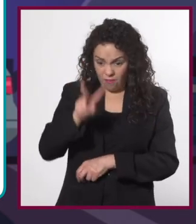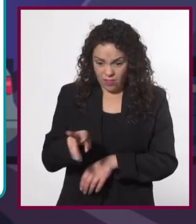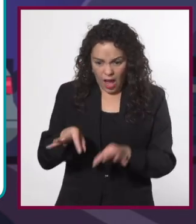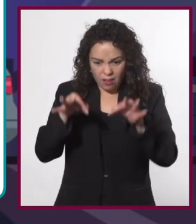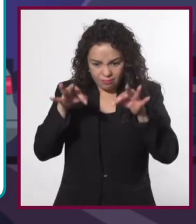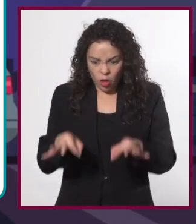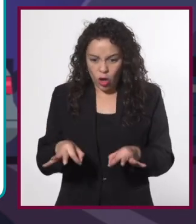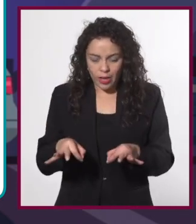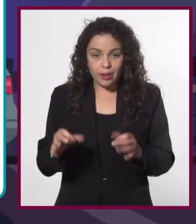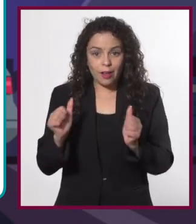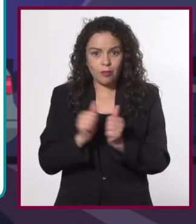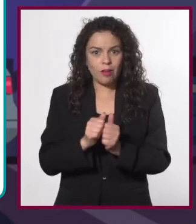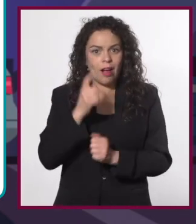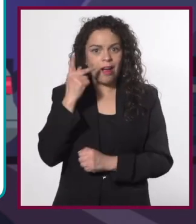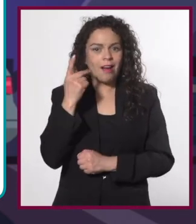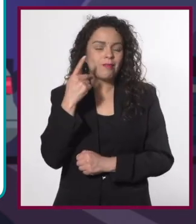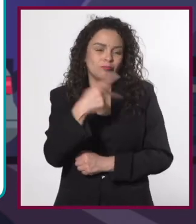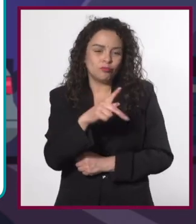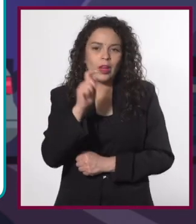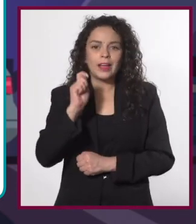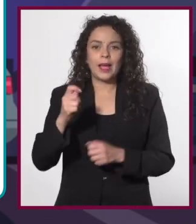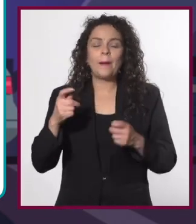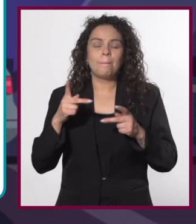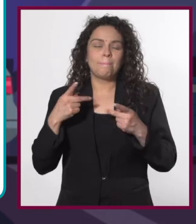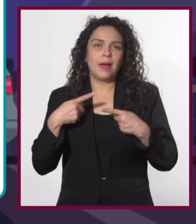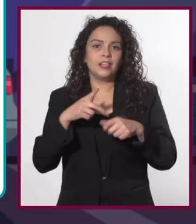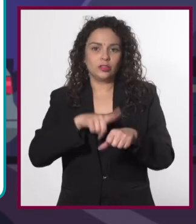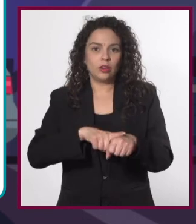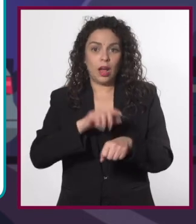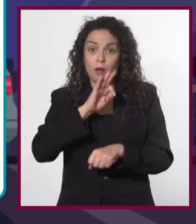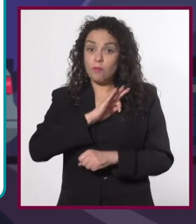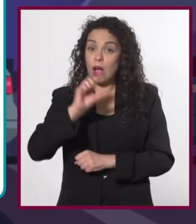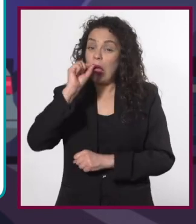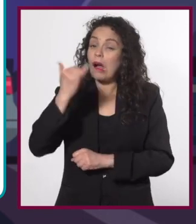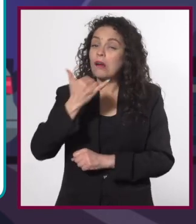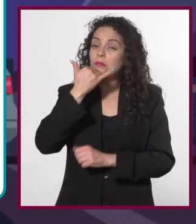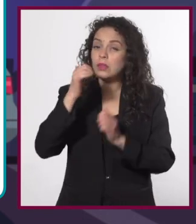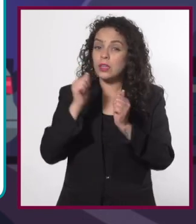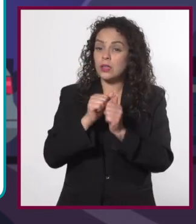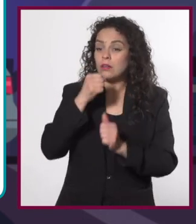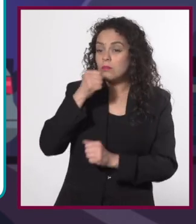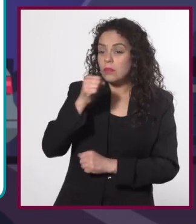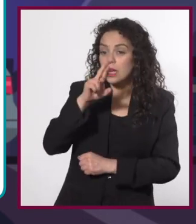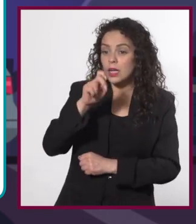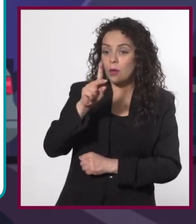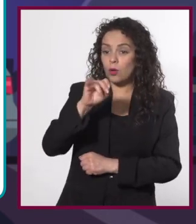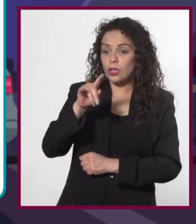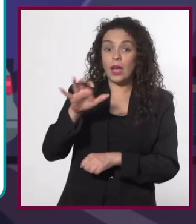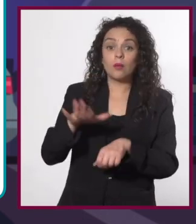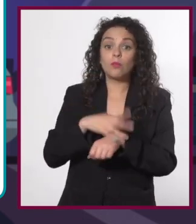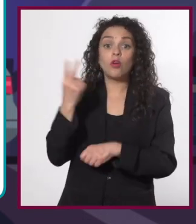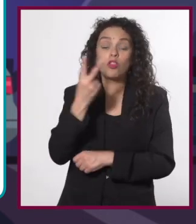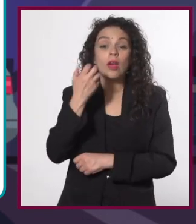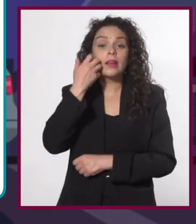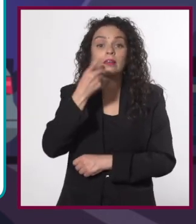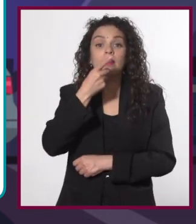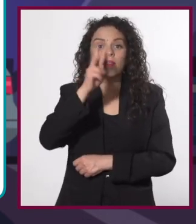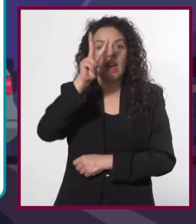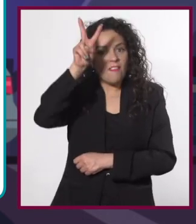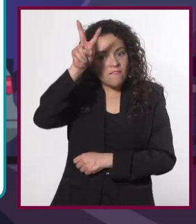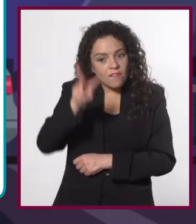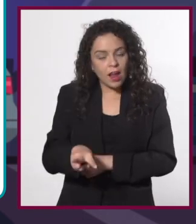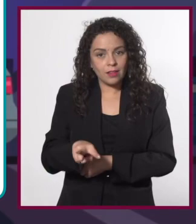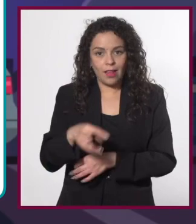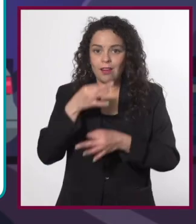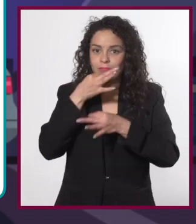con una perspectiva personal. Se puede llegar a confundir con el reportaje, porque los dos buscan informar sobre la realidad, pero cada